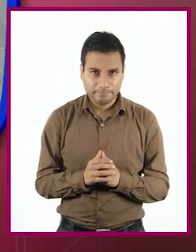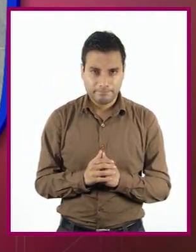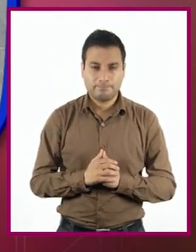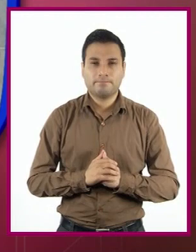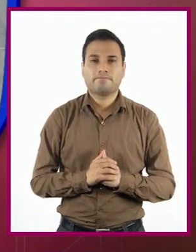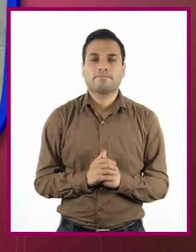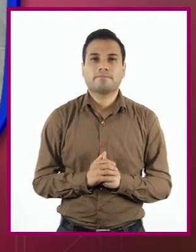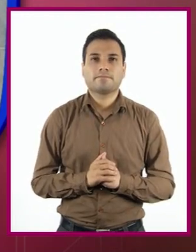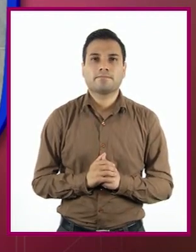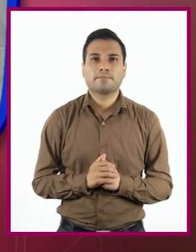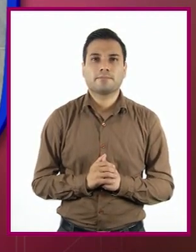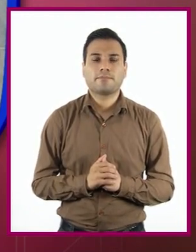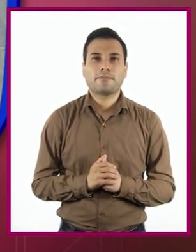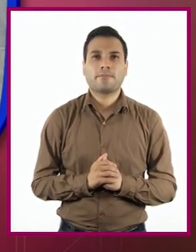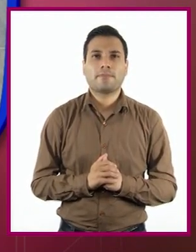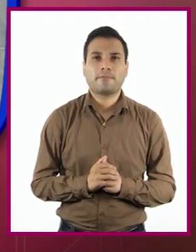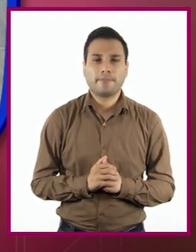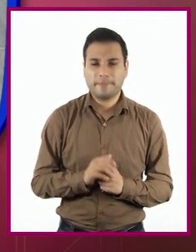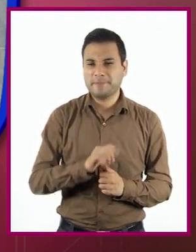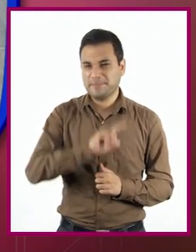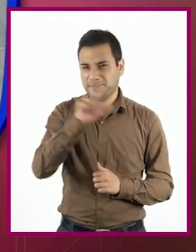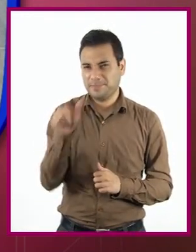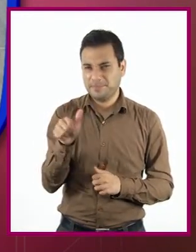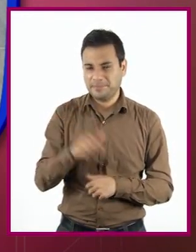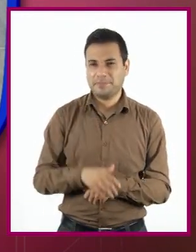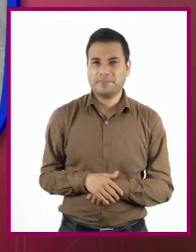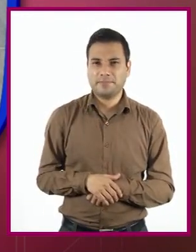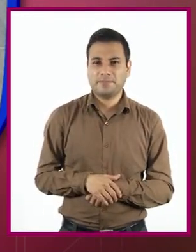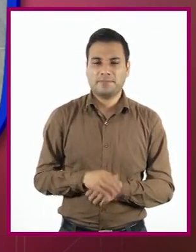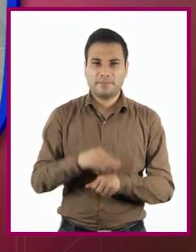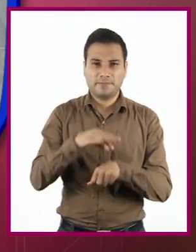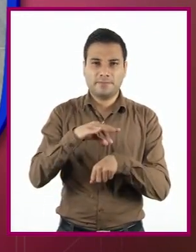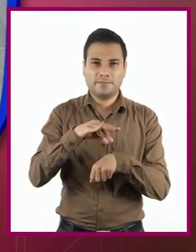ejemplo, ¿sí? Posteriormente fue el doctor